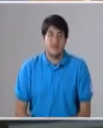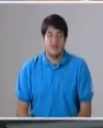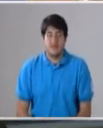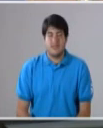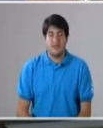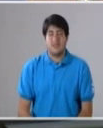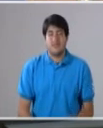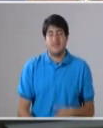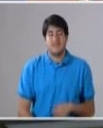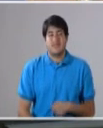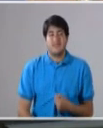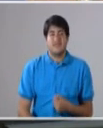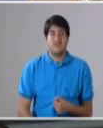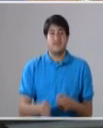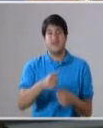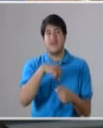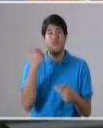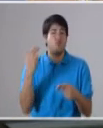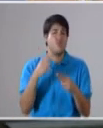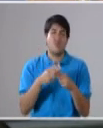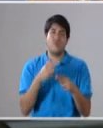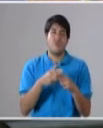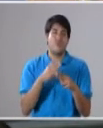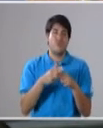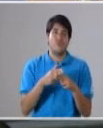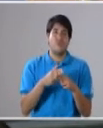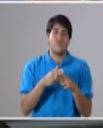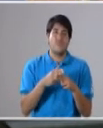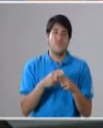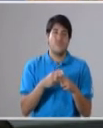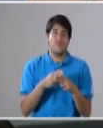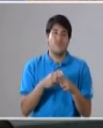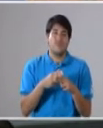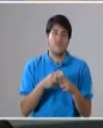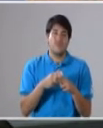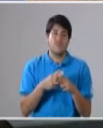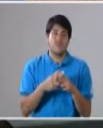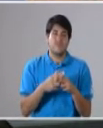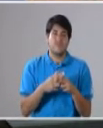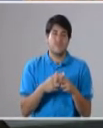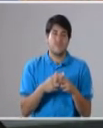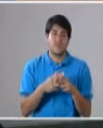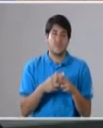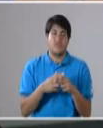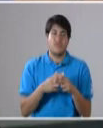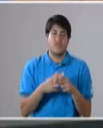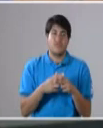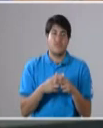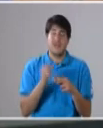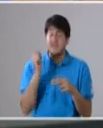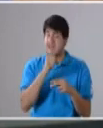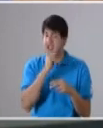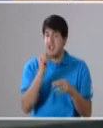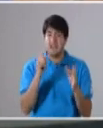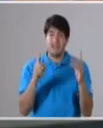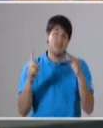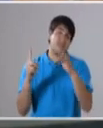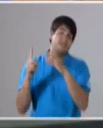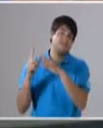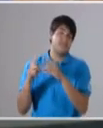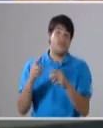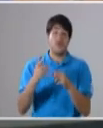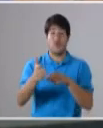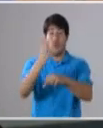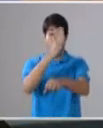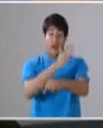Jerry Lee Lewis, ¿verdad? No Jerry Lewis, ¿verdad? Sino que Jerry Lee Lewis, que era un pianista extraordinario, se dedicó a lo otro y se olvidó